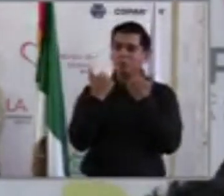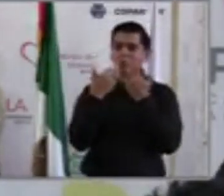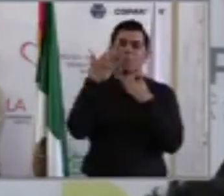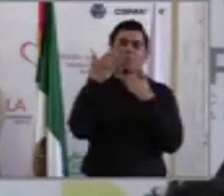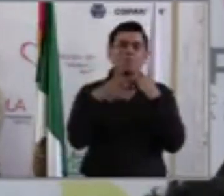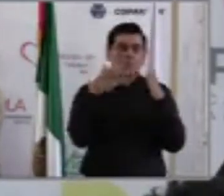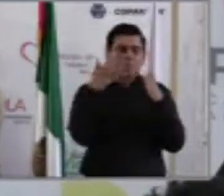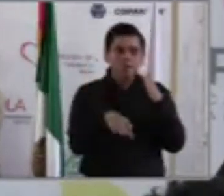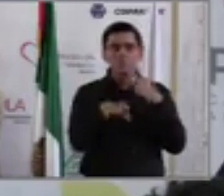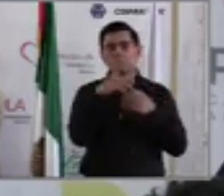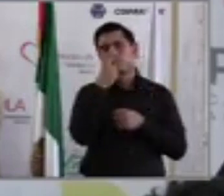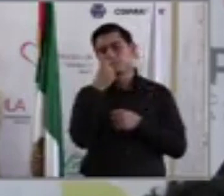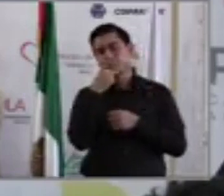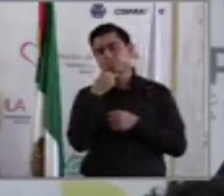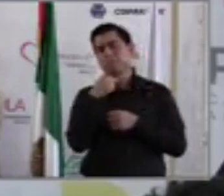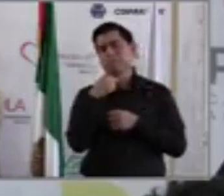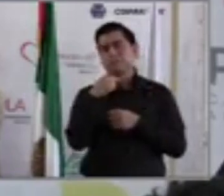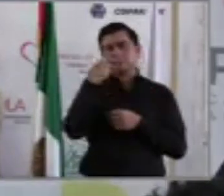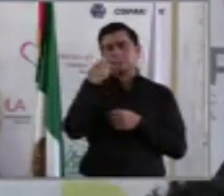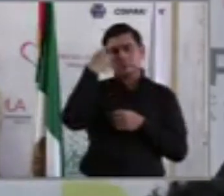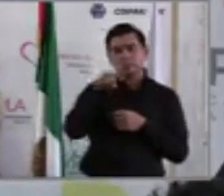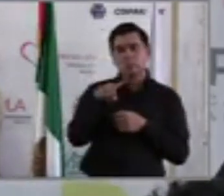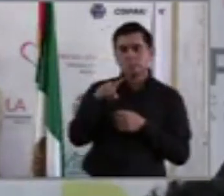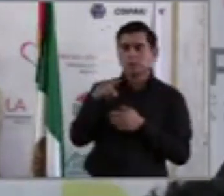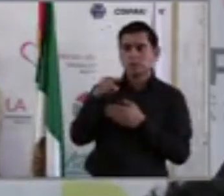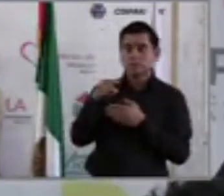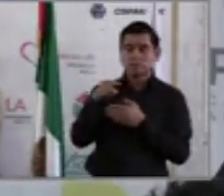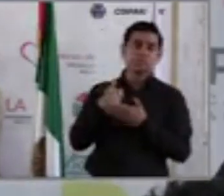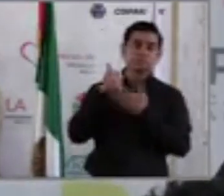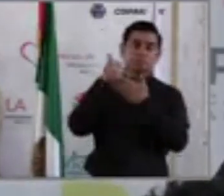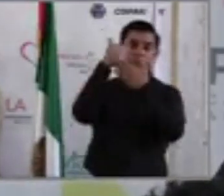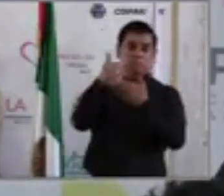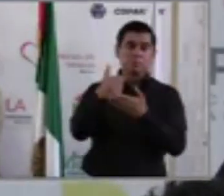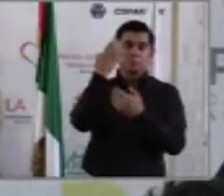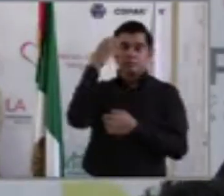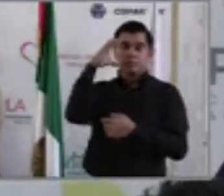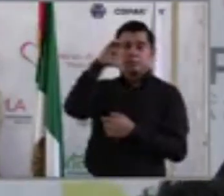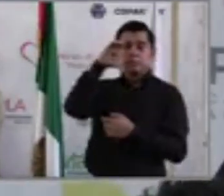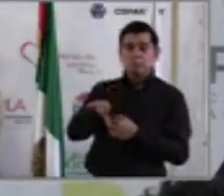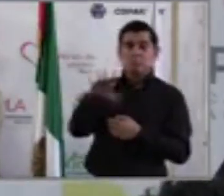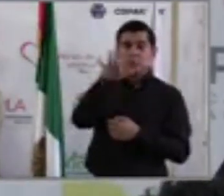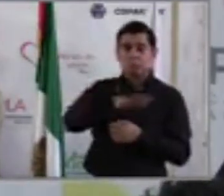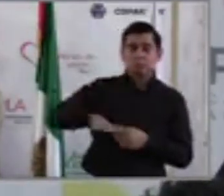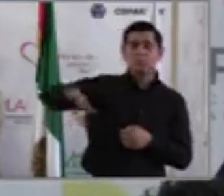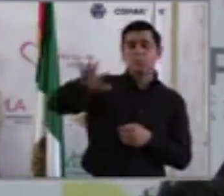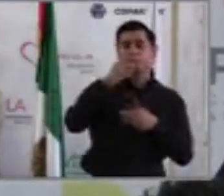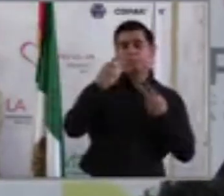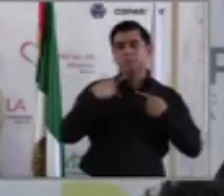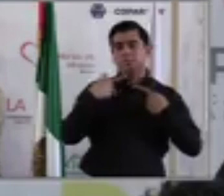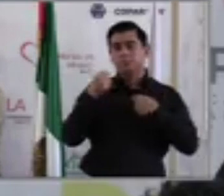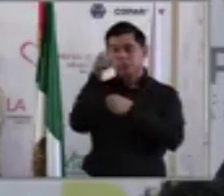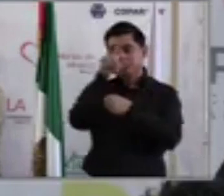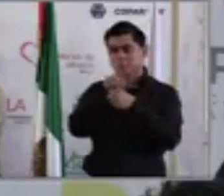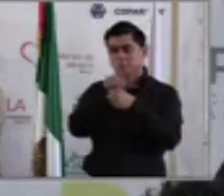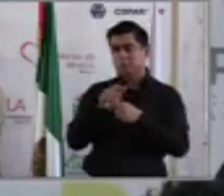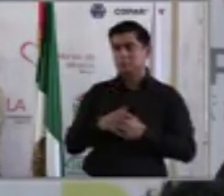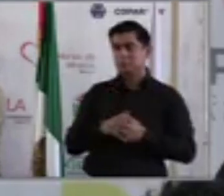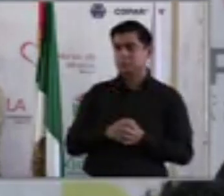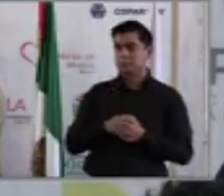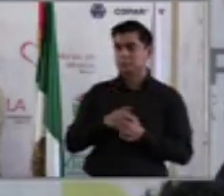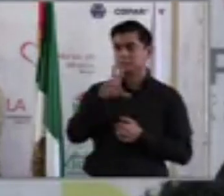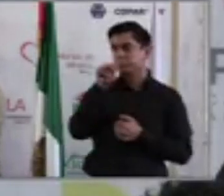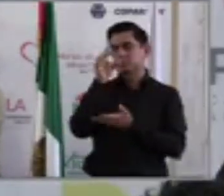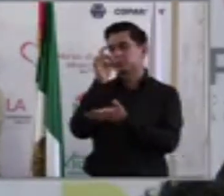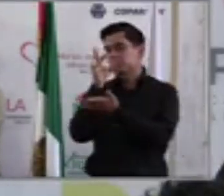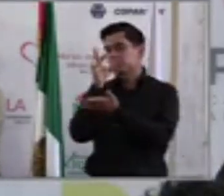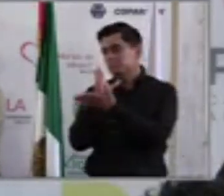capacidades para contener los principales delitos que afectan a la población. Y no solamente voy a hablar de los